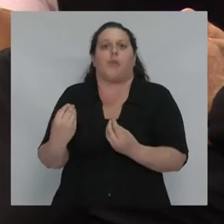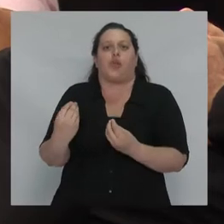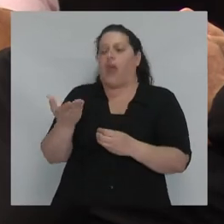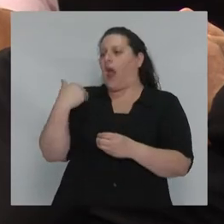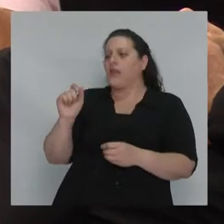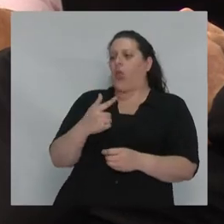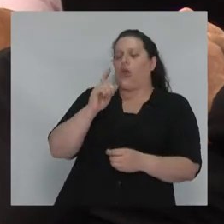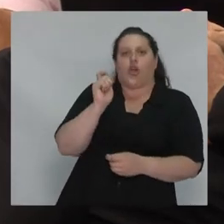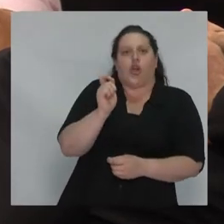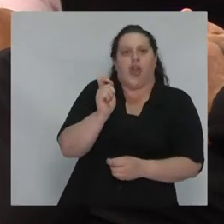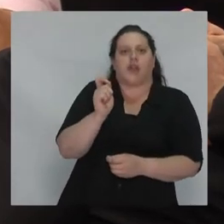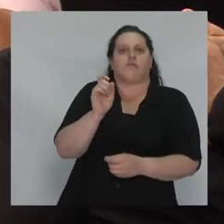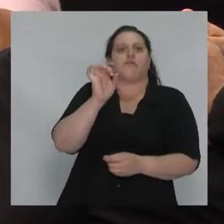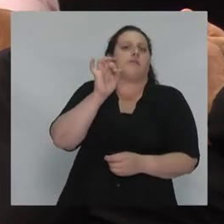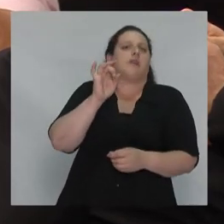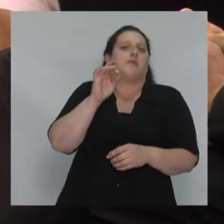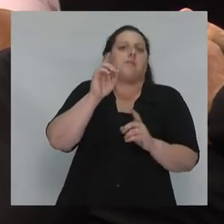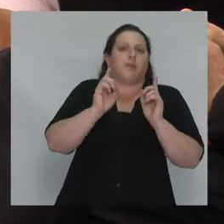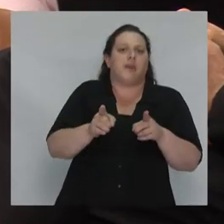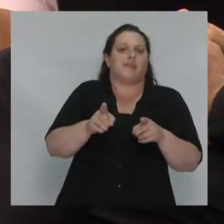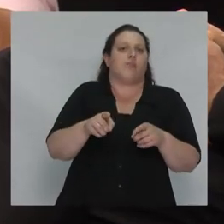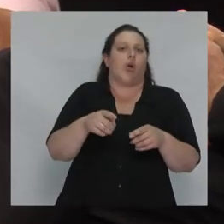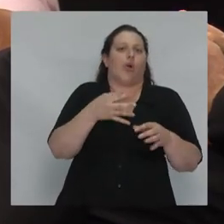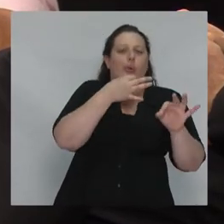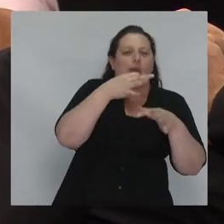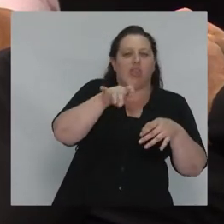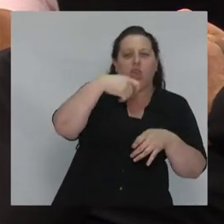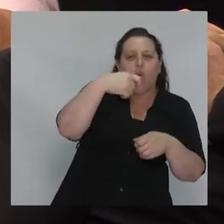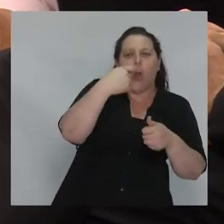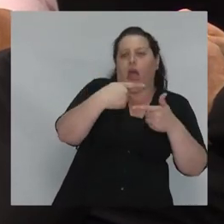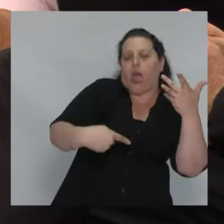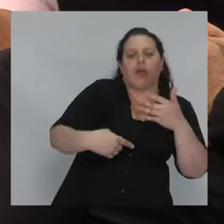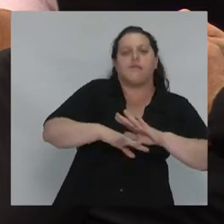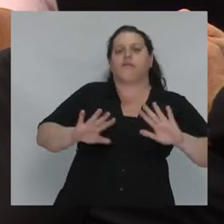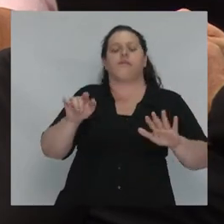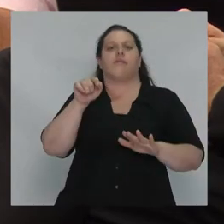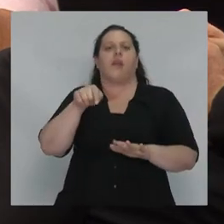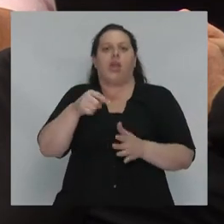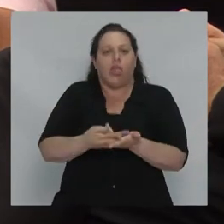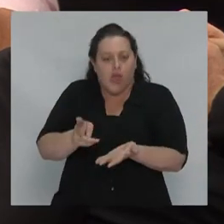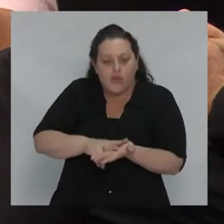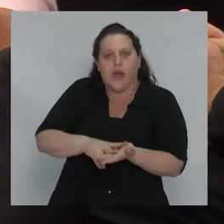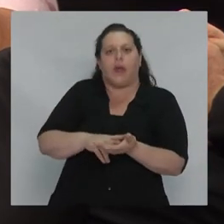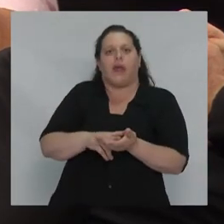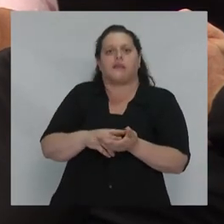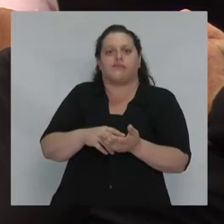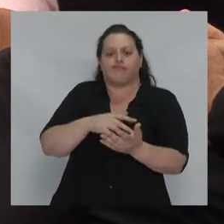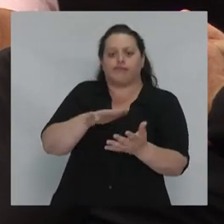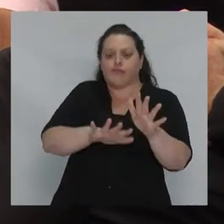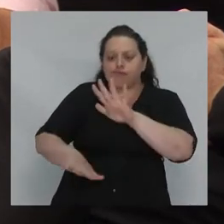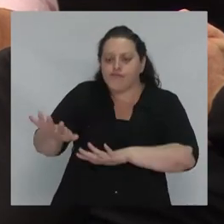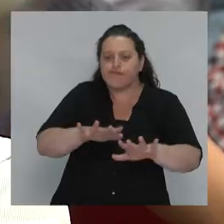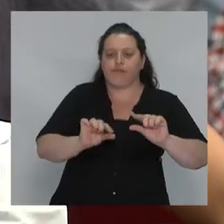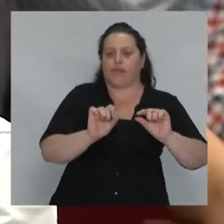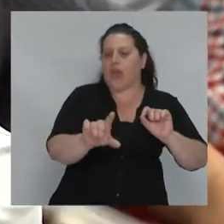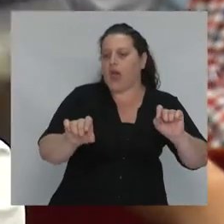mismos agentes de la guerrilla. Ese es el camino para comenzar a pensar seriamente